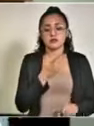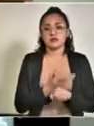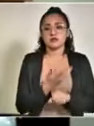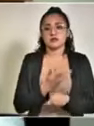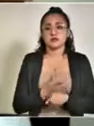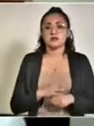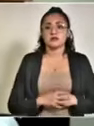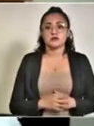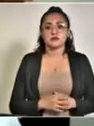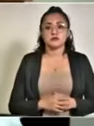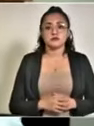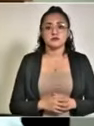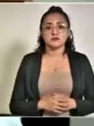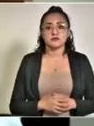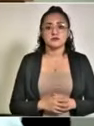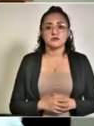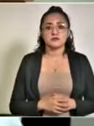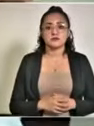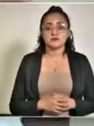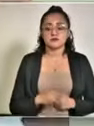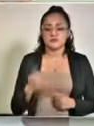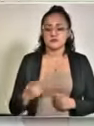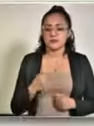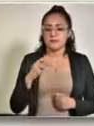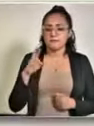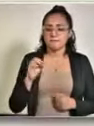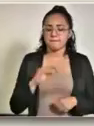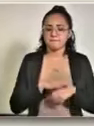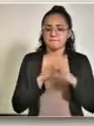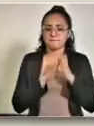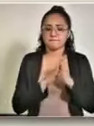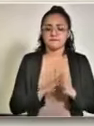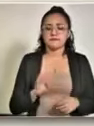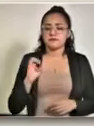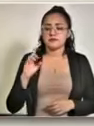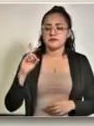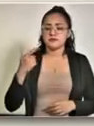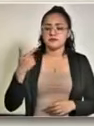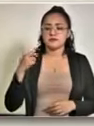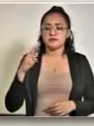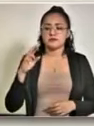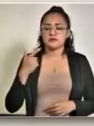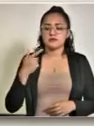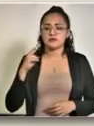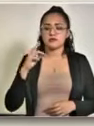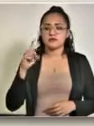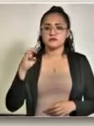el extranjero. ¿Es cuánto, señor? Preguntas, Verónica. Edgar Guzmán, Ángulo 7.